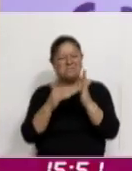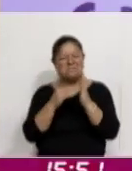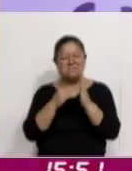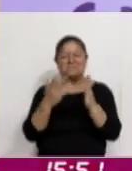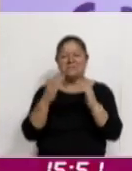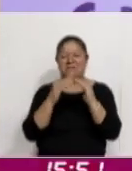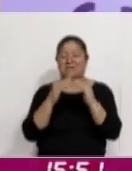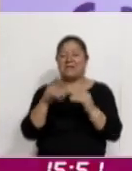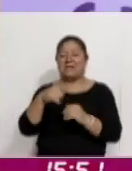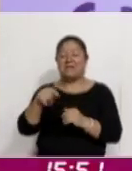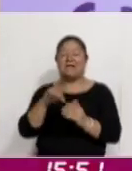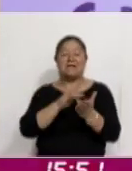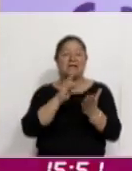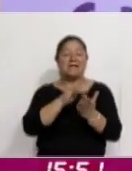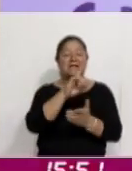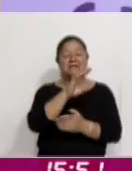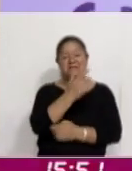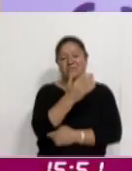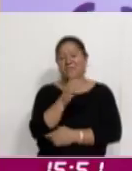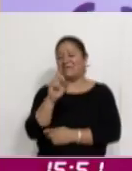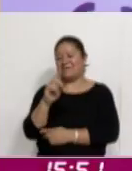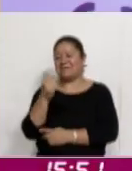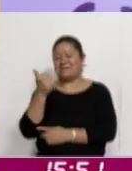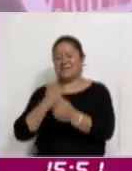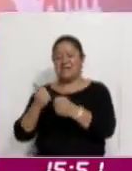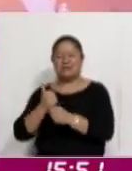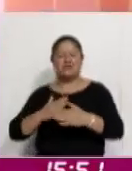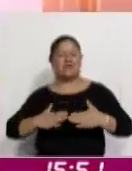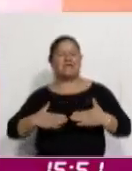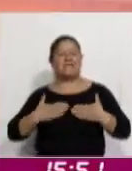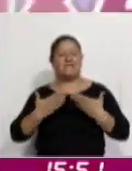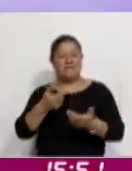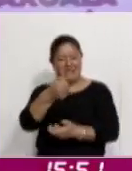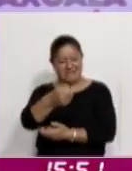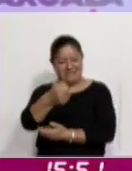50 y 36 años de confianza. Muchos saludos.